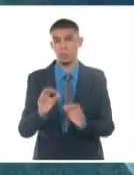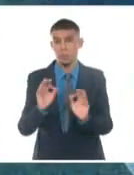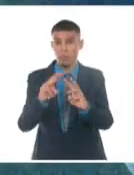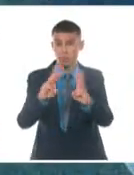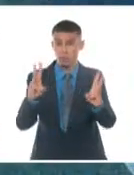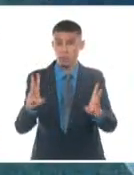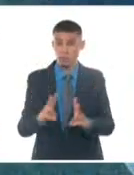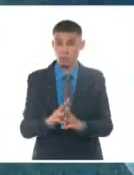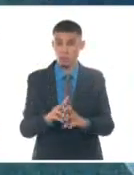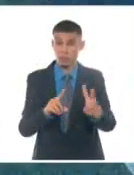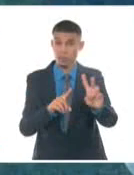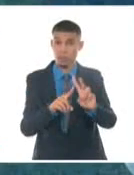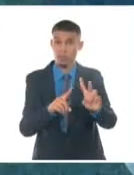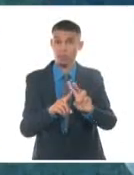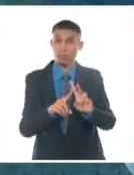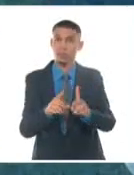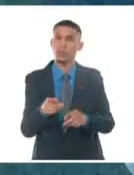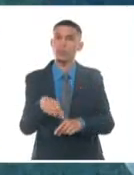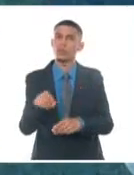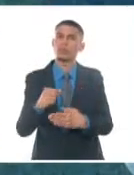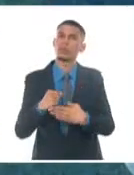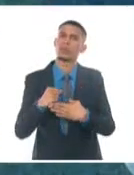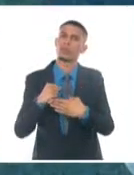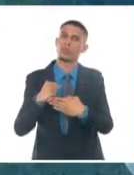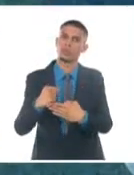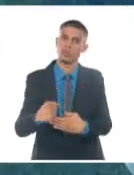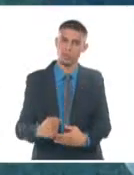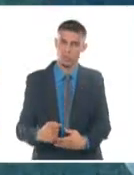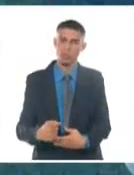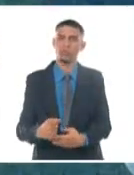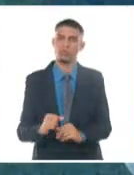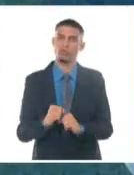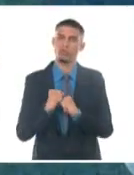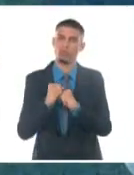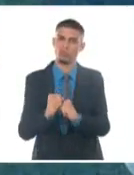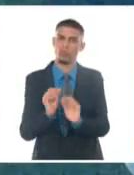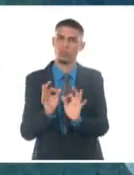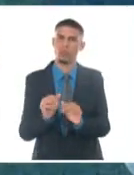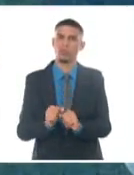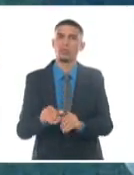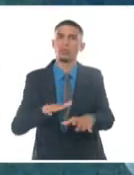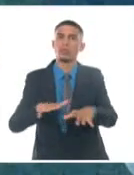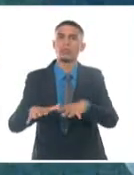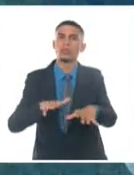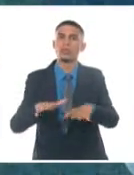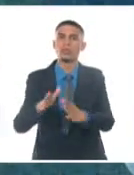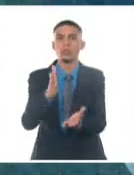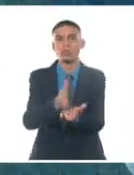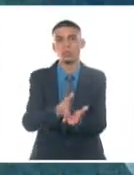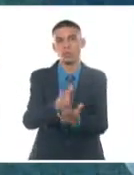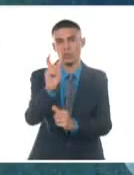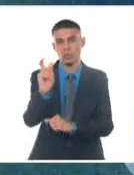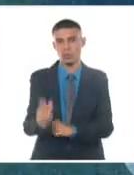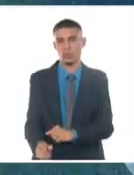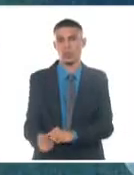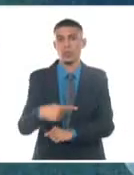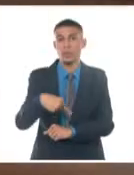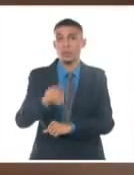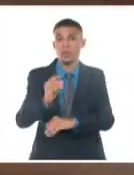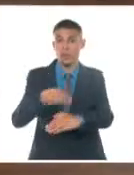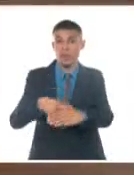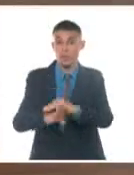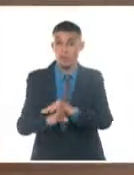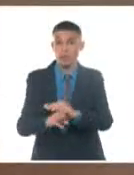brinda herramientas fuertes, sólidas, sostenidas en el tiempo para la preparación de los estudiantes para el ingreso a la educación